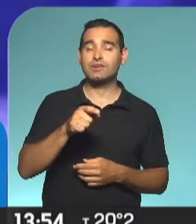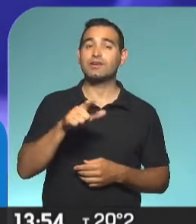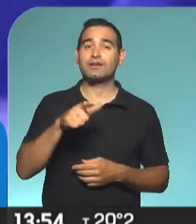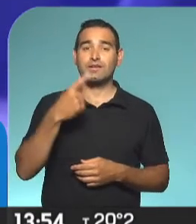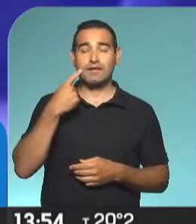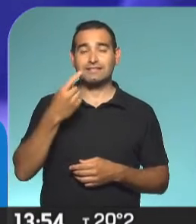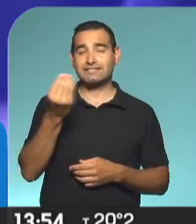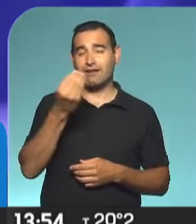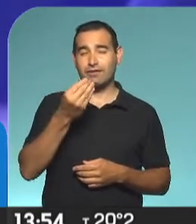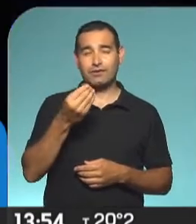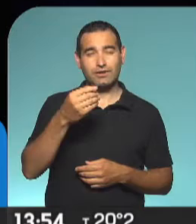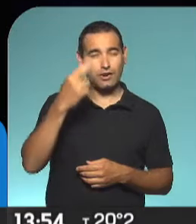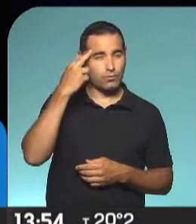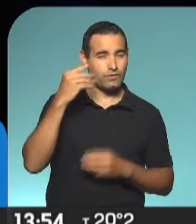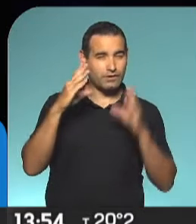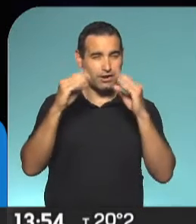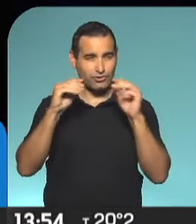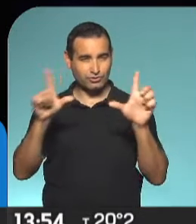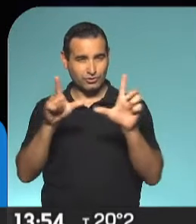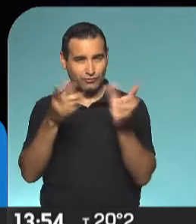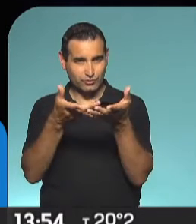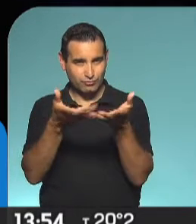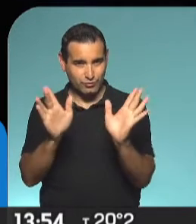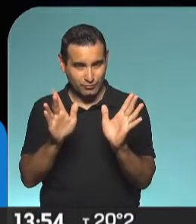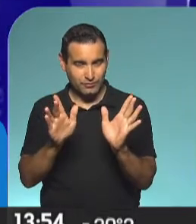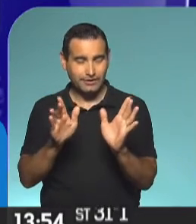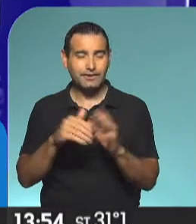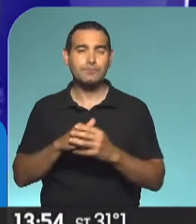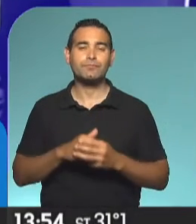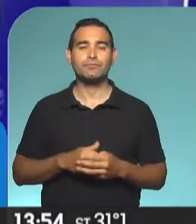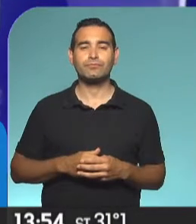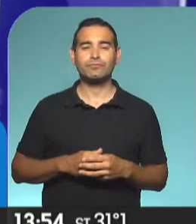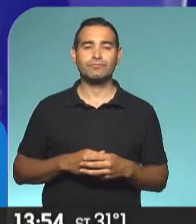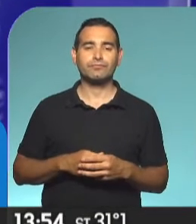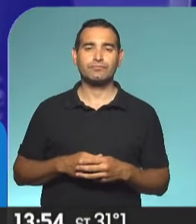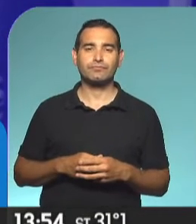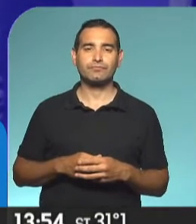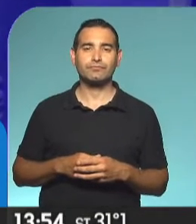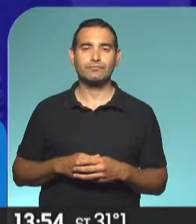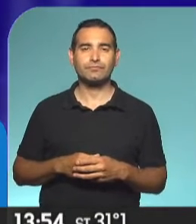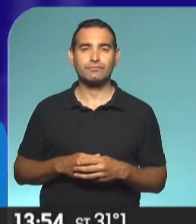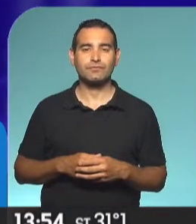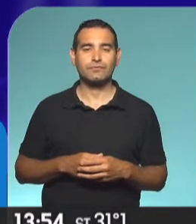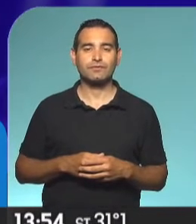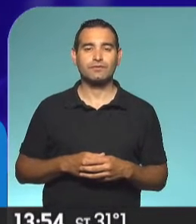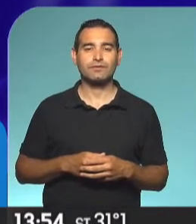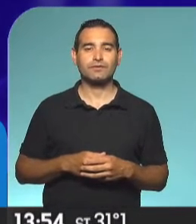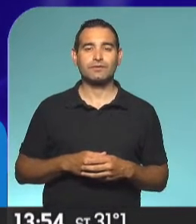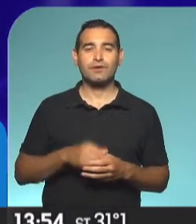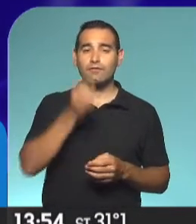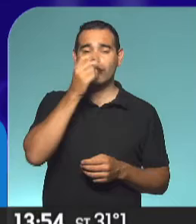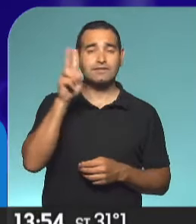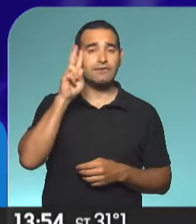el sábado a las 9 de la noche en la pantalla de la televisión pública, tendrá un cruce genial, porque desde Florencio Varela,